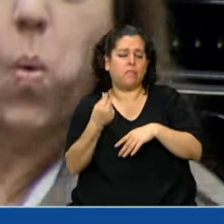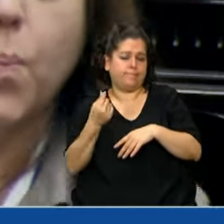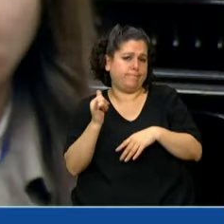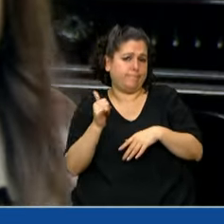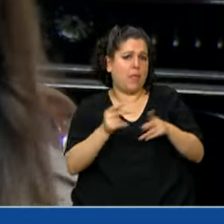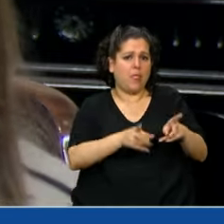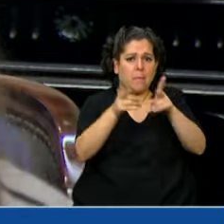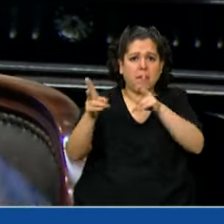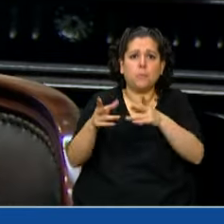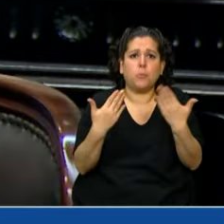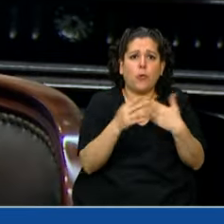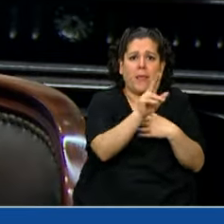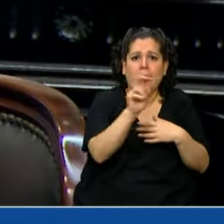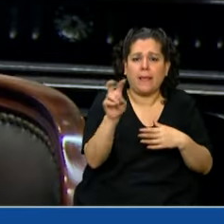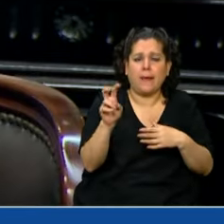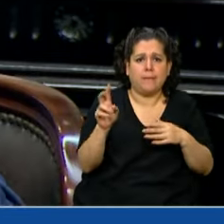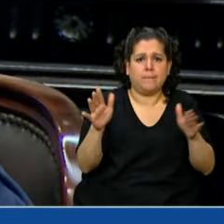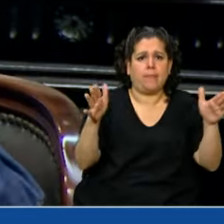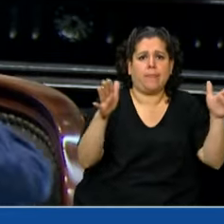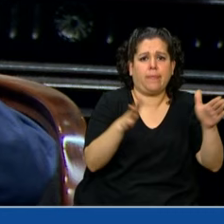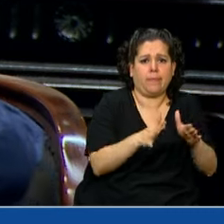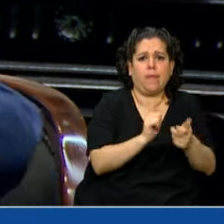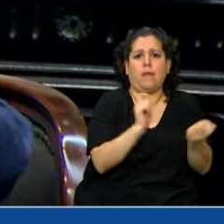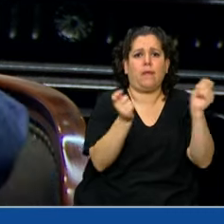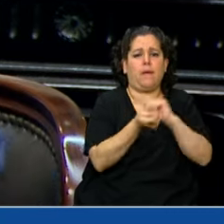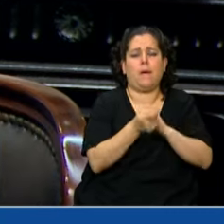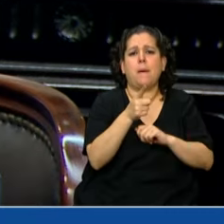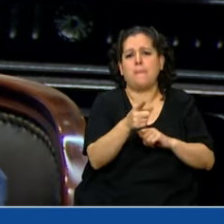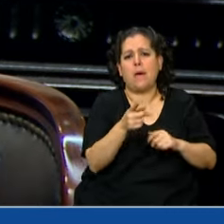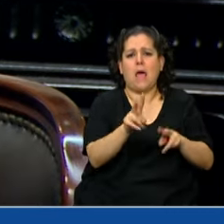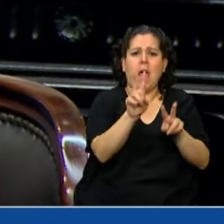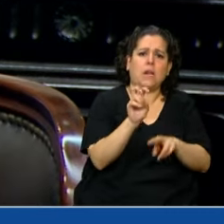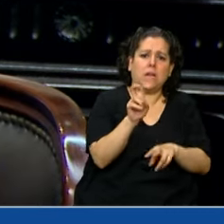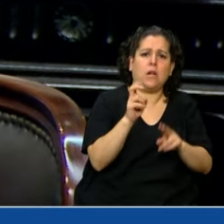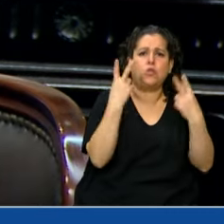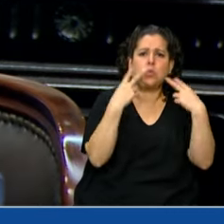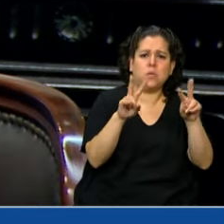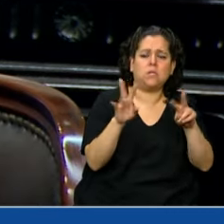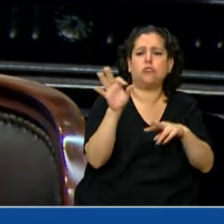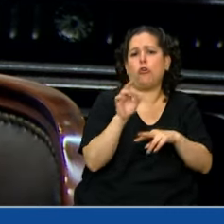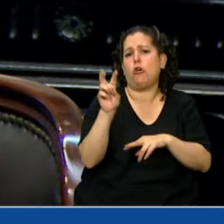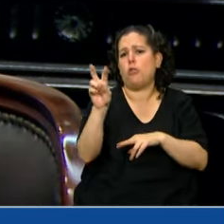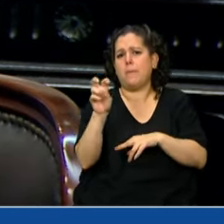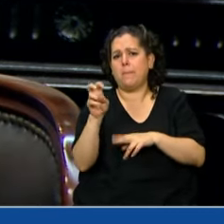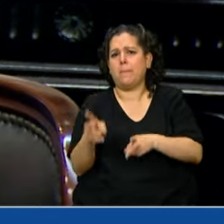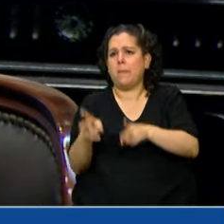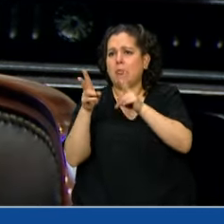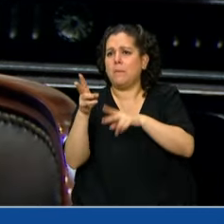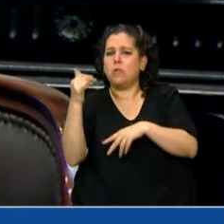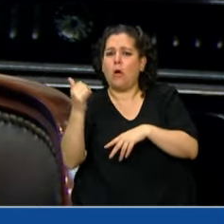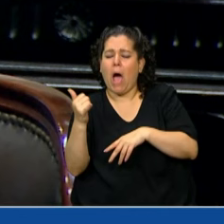la oferta que se fue o a los alquileres turísticos o los inmuebles que estaban en alquiler se pusieron en